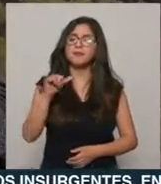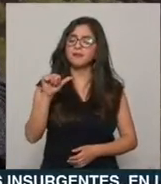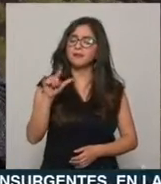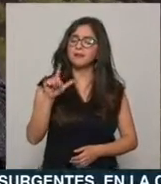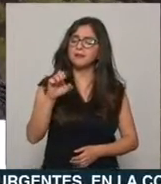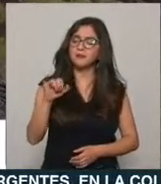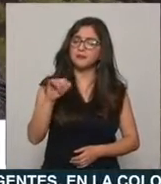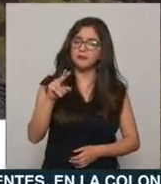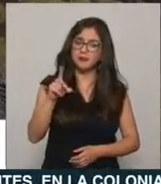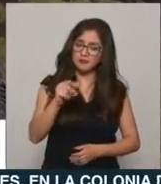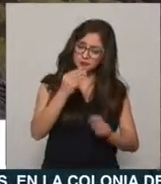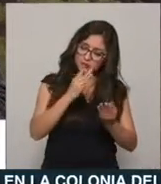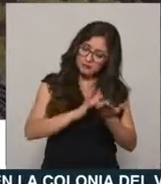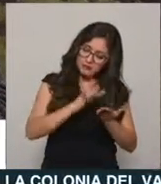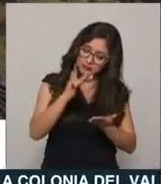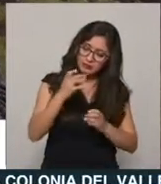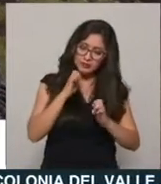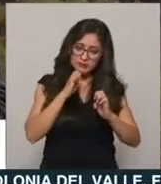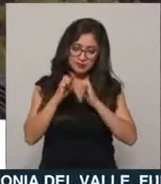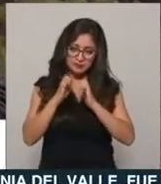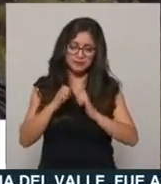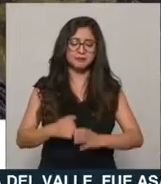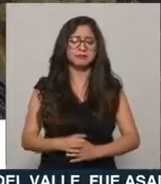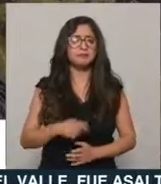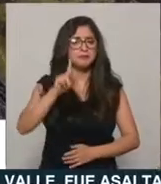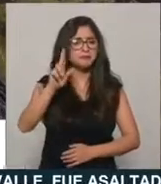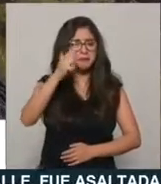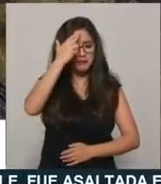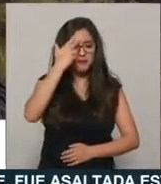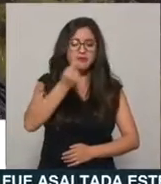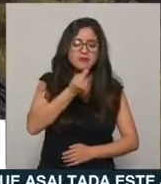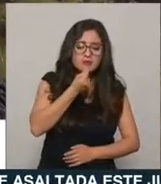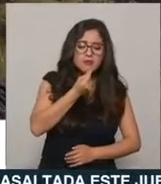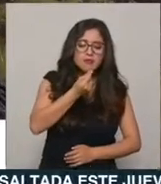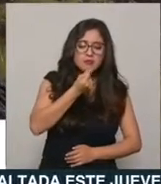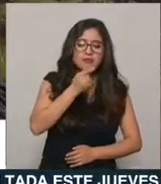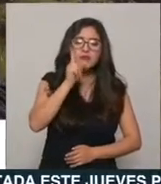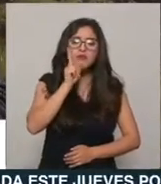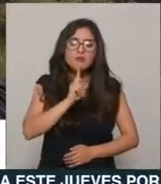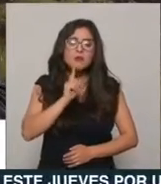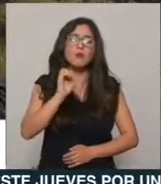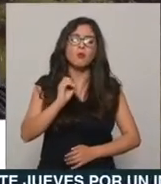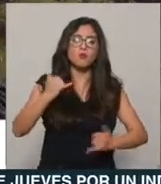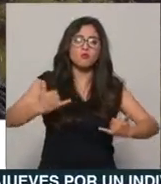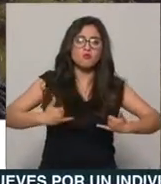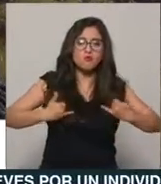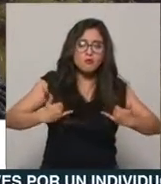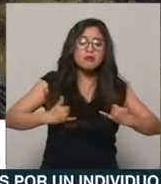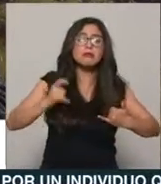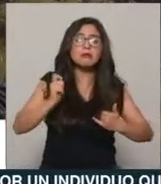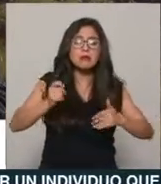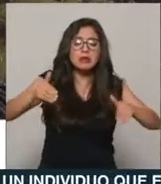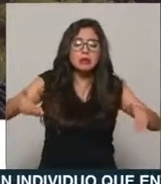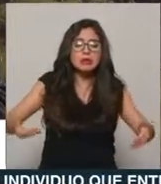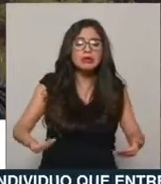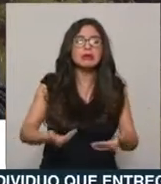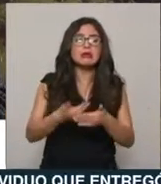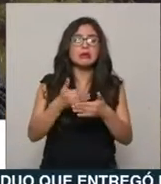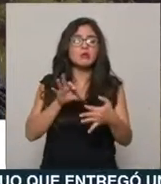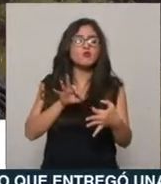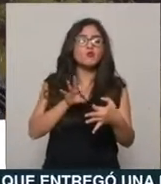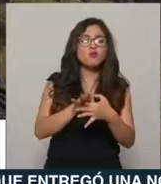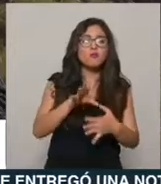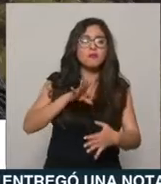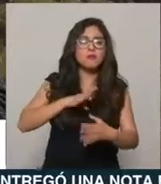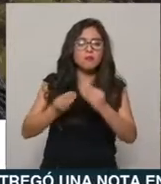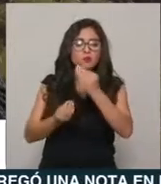que tener presente que los niños, las niñas y adolescentes en este momento histórico nacieron literalmente con el Internet. Sí. Entonces,